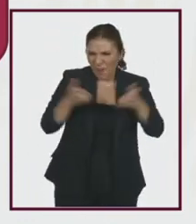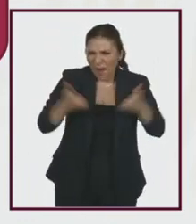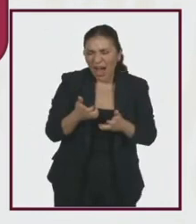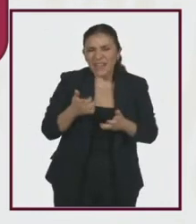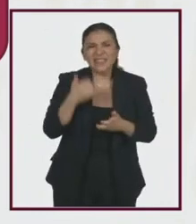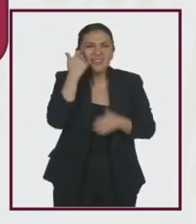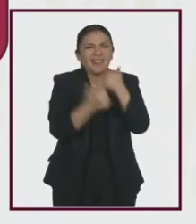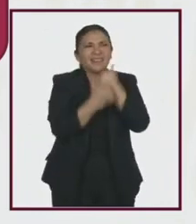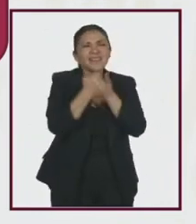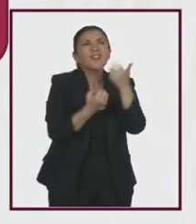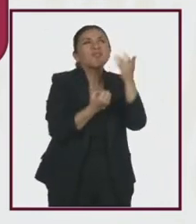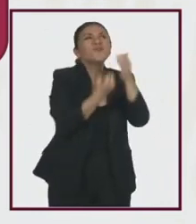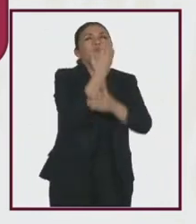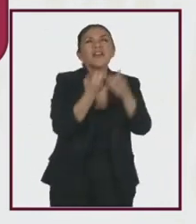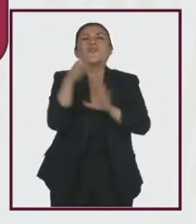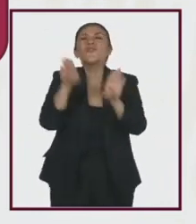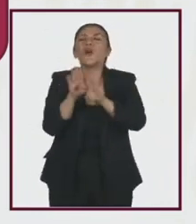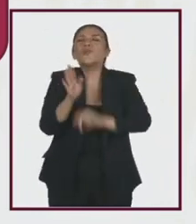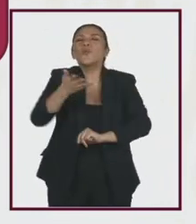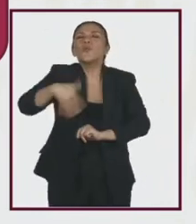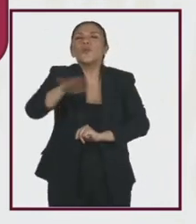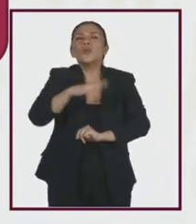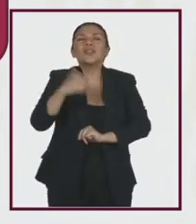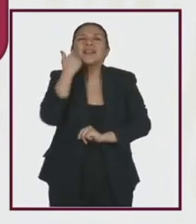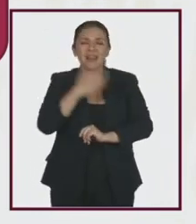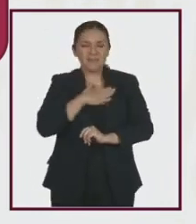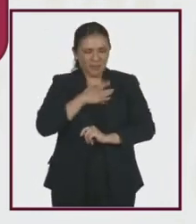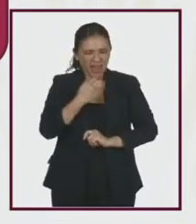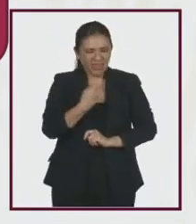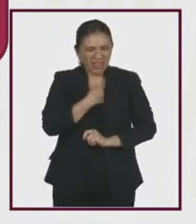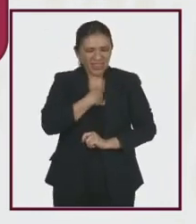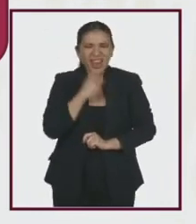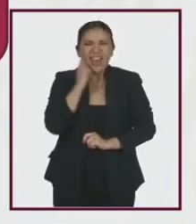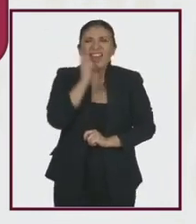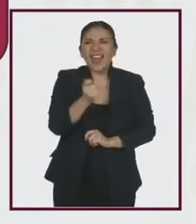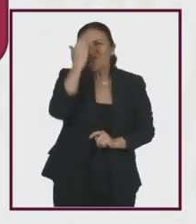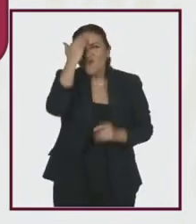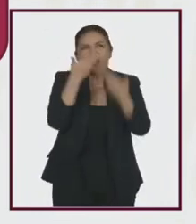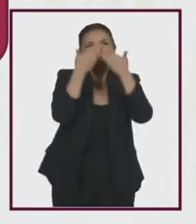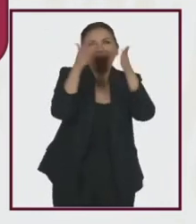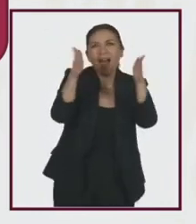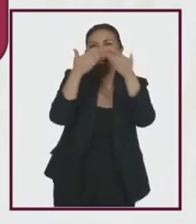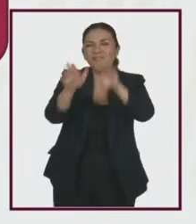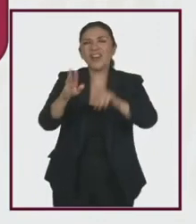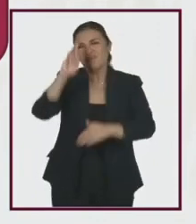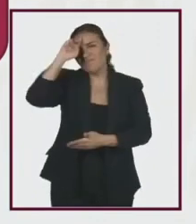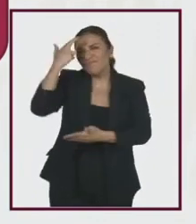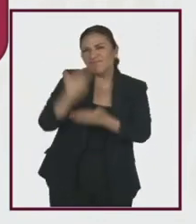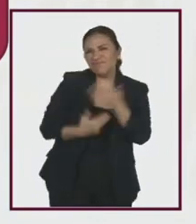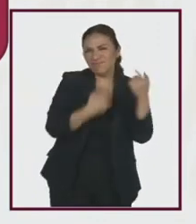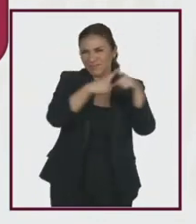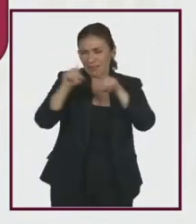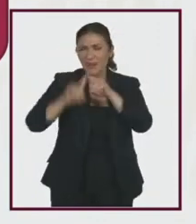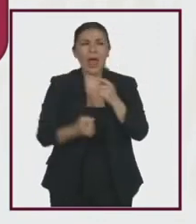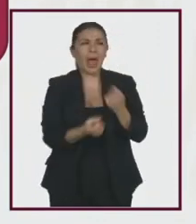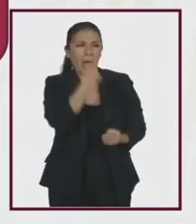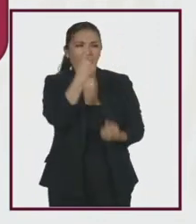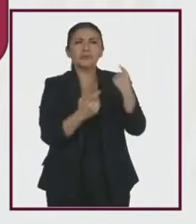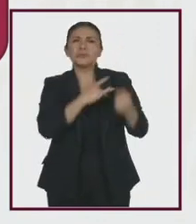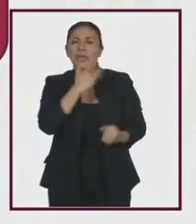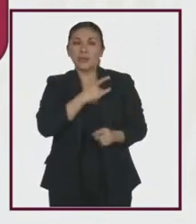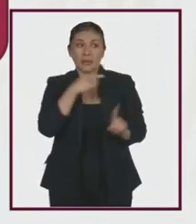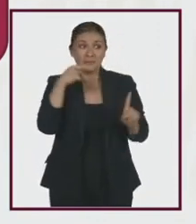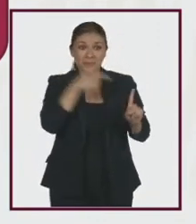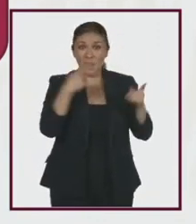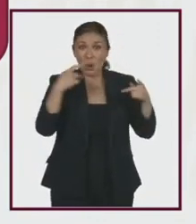novedad, estamos en busca de nuestra propia identidad, somos más rebeldes, incluso hay quienes dicen que adolescente que no